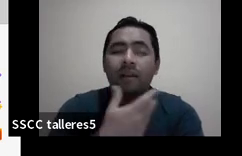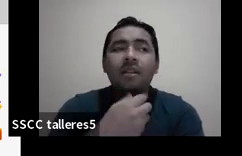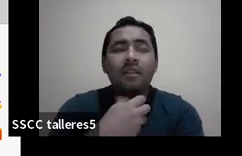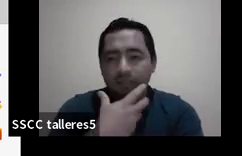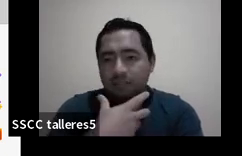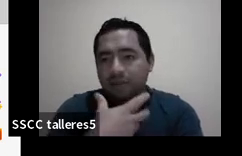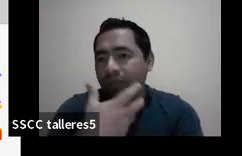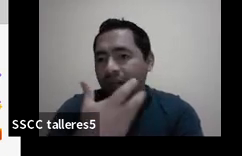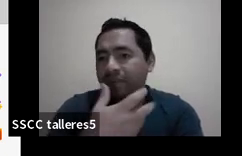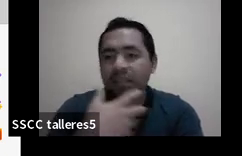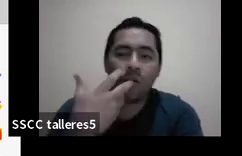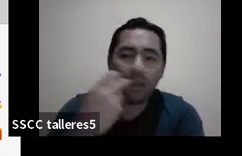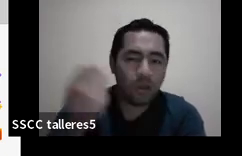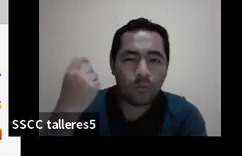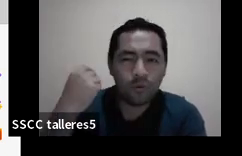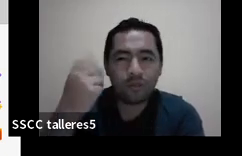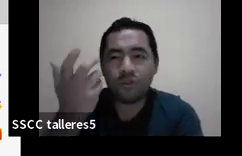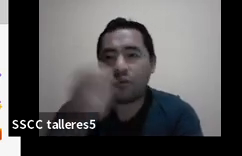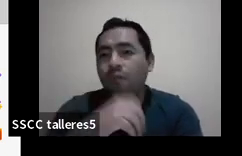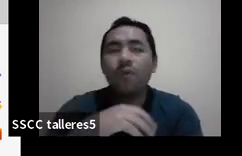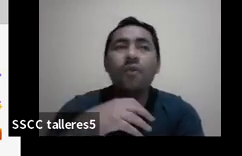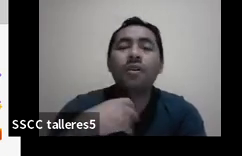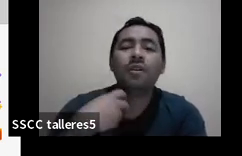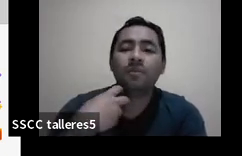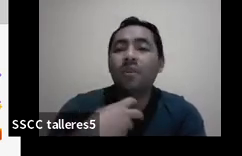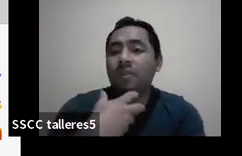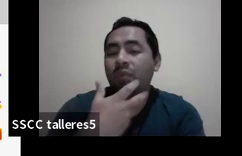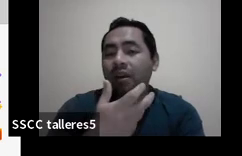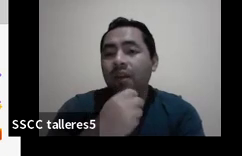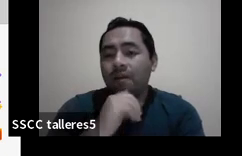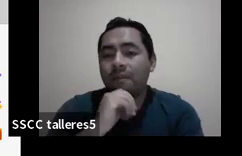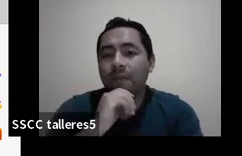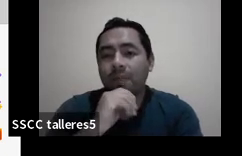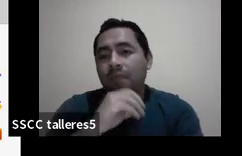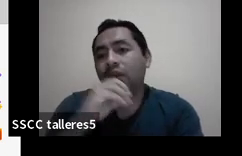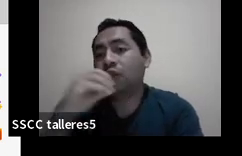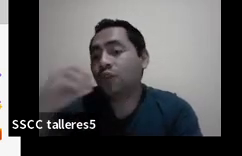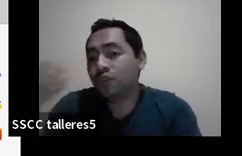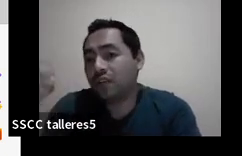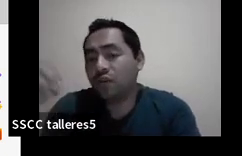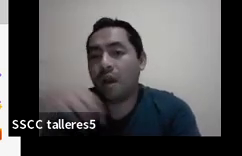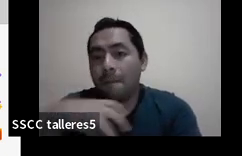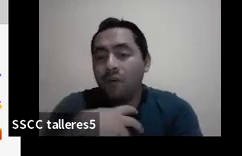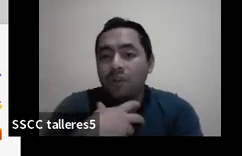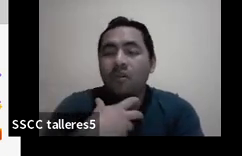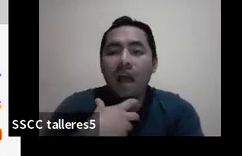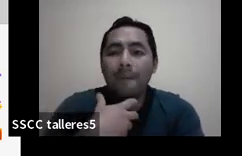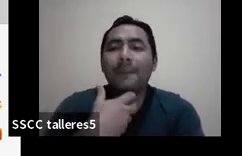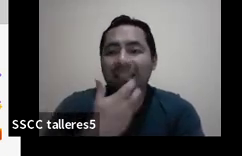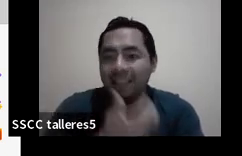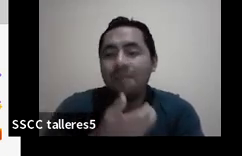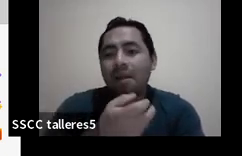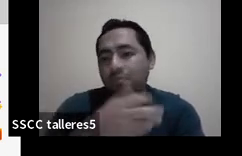pueden hablar. Llevan a terapias de lenguaje o porque escucharon un poco, pero sí pueden hablar, ¿ya? Y los sordos que no han